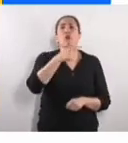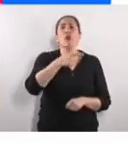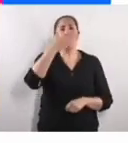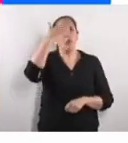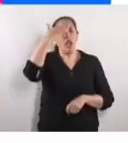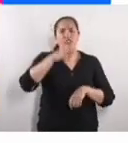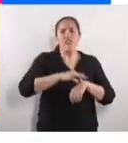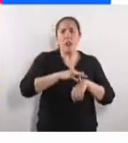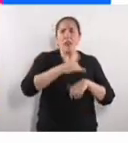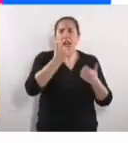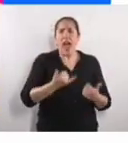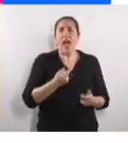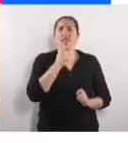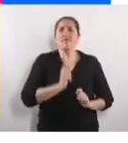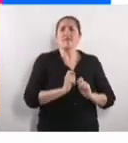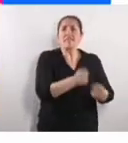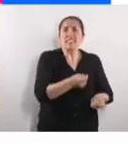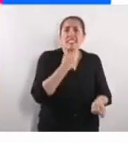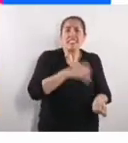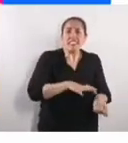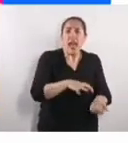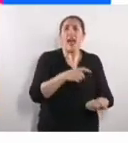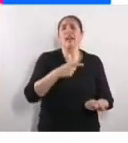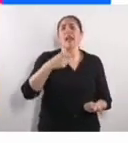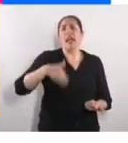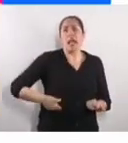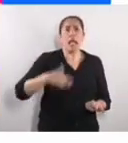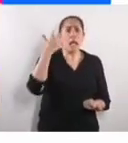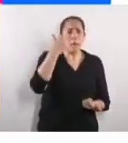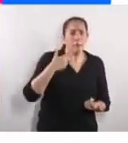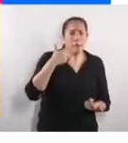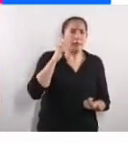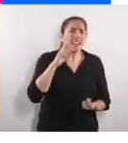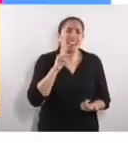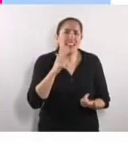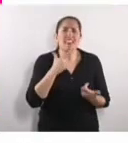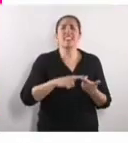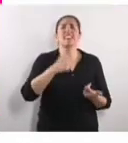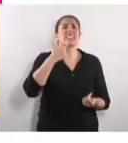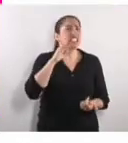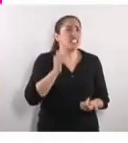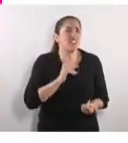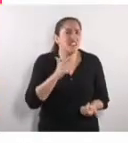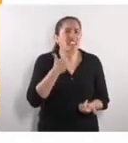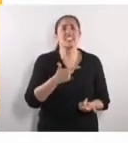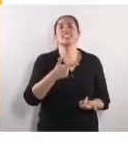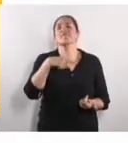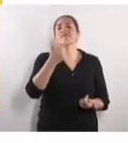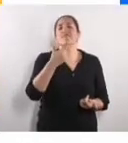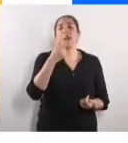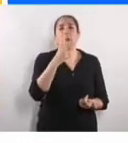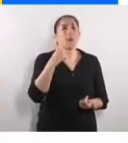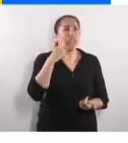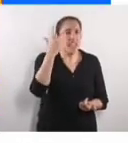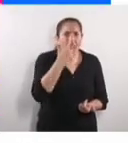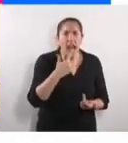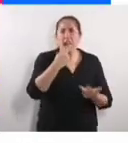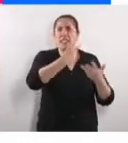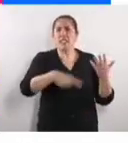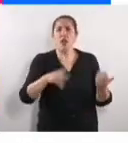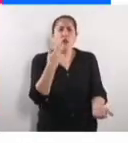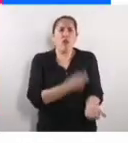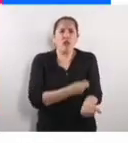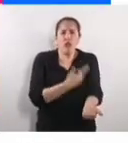transmisibles por sangre como la hepatitis, el Chagas, el VIH-Sida o la sífilis, entre otras. Consuman drogas endovenosas, se